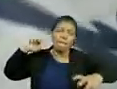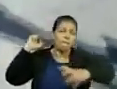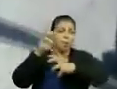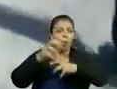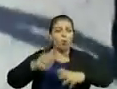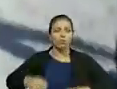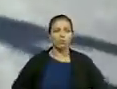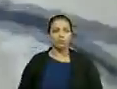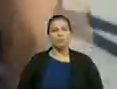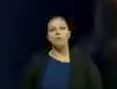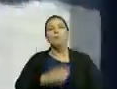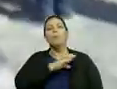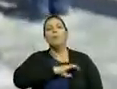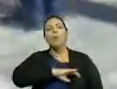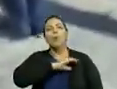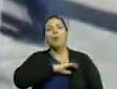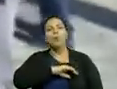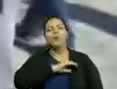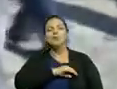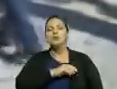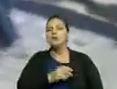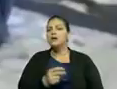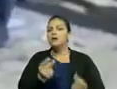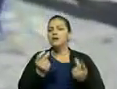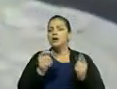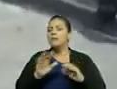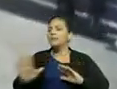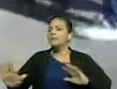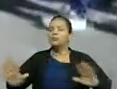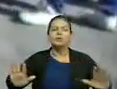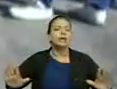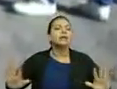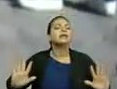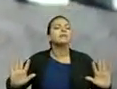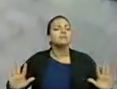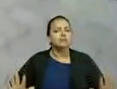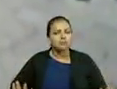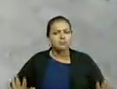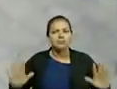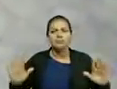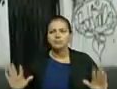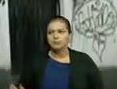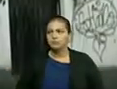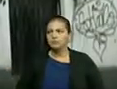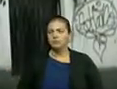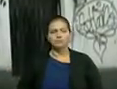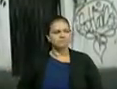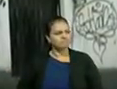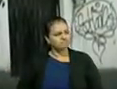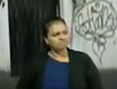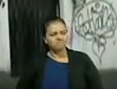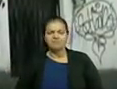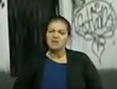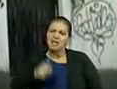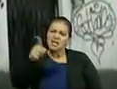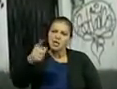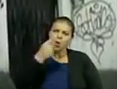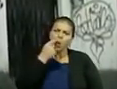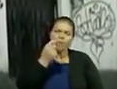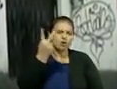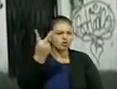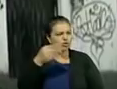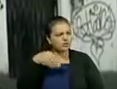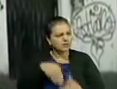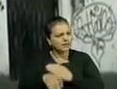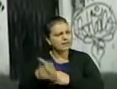al sitio antes que la situación se vuelva incontrolable. Se fueron en busca de los 2 sospechosos. En el interior encontraron a uno, el mismo que